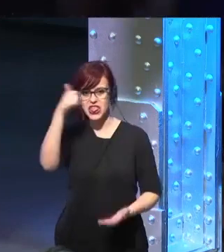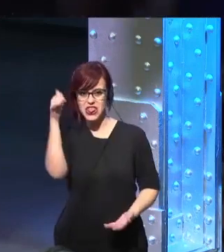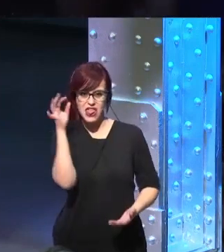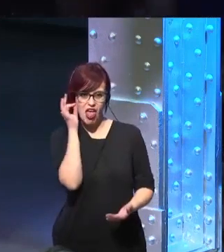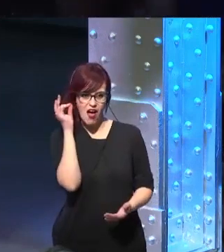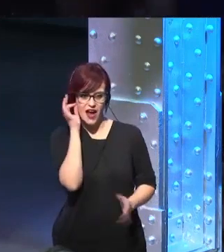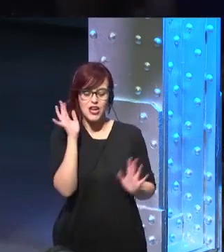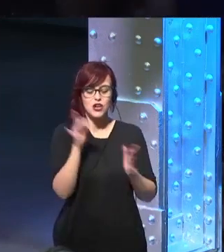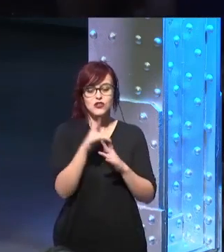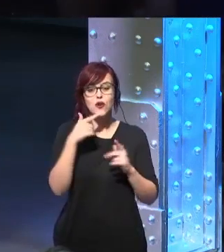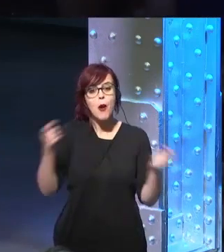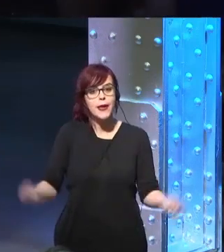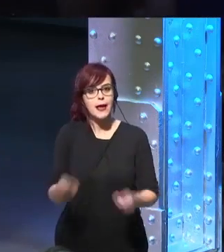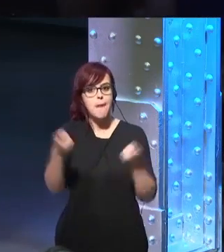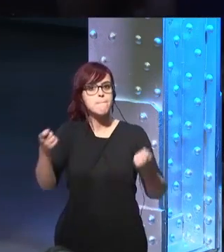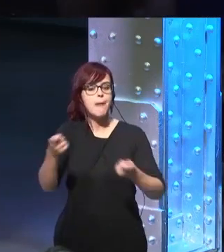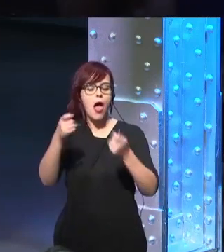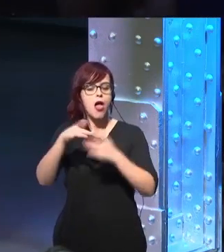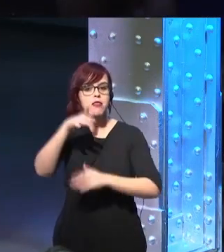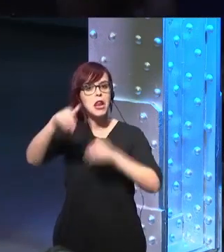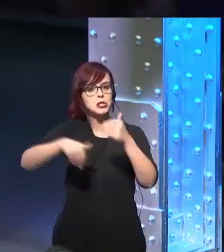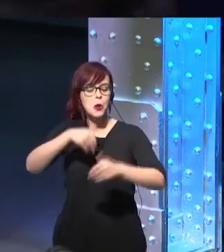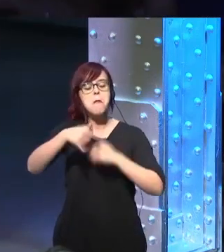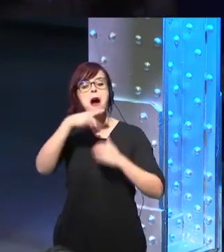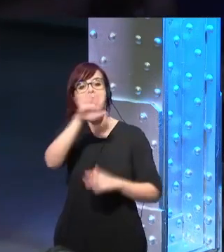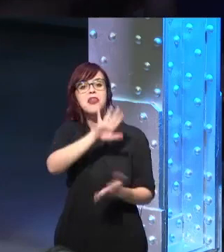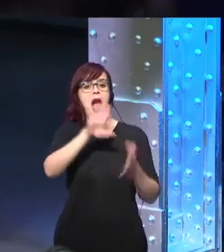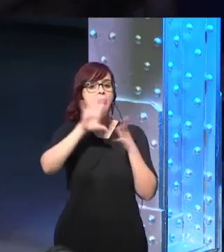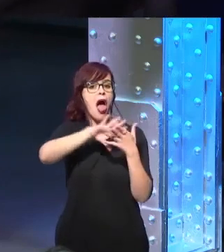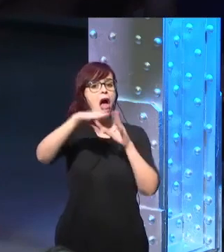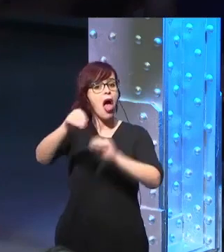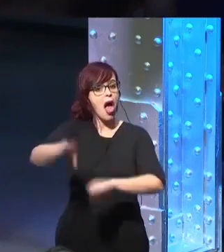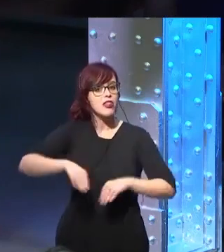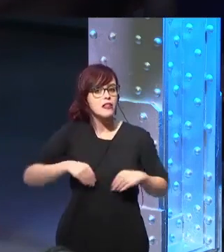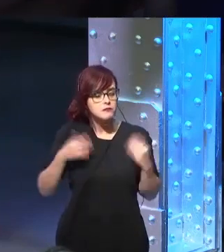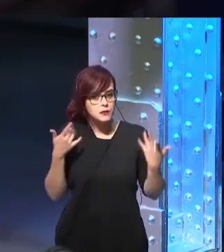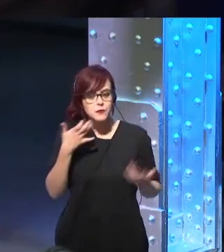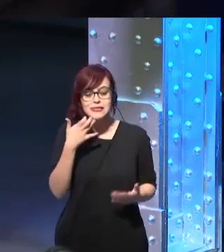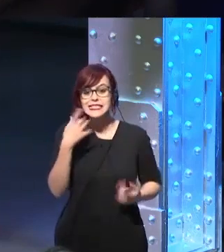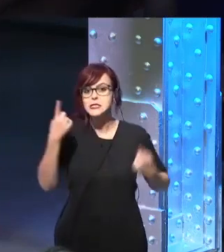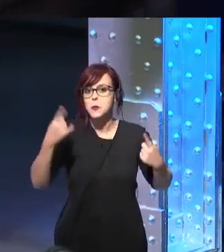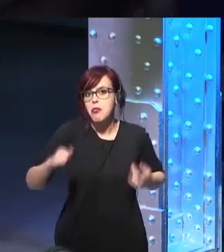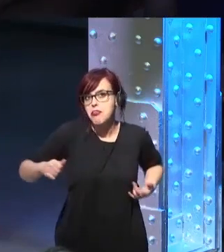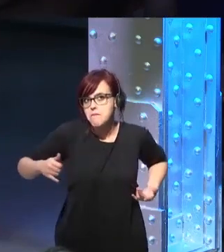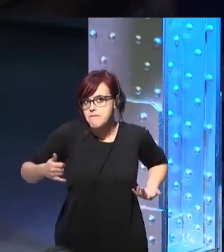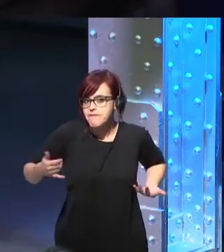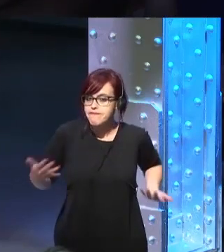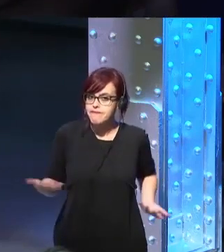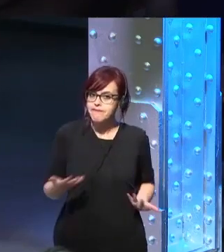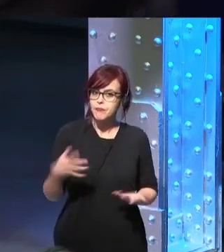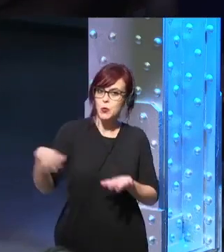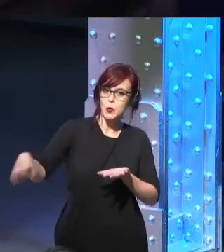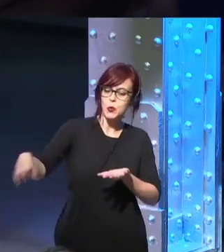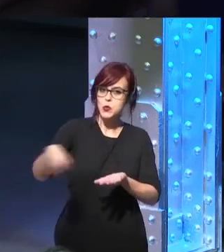como parte de una campaña electoral. si alguna vez